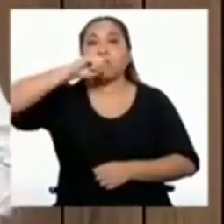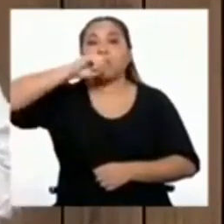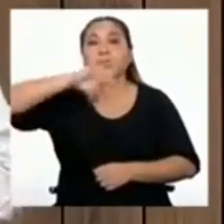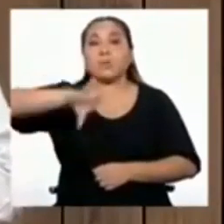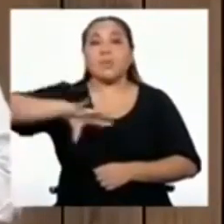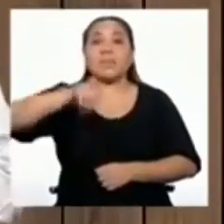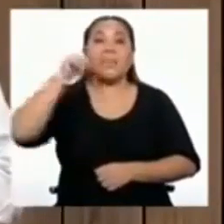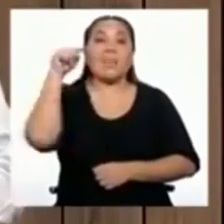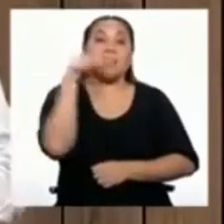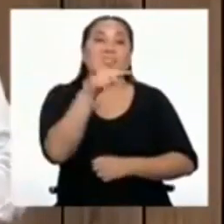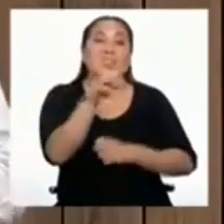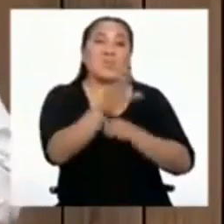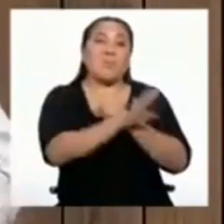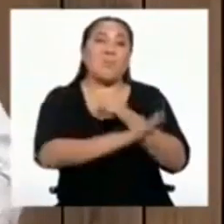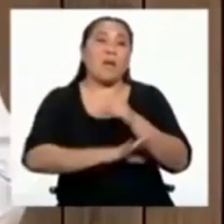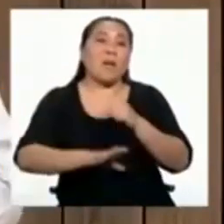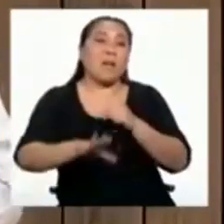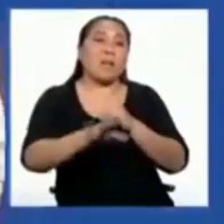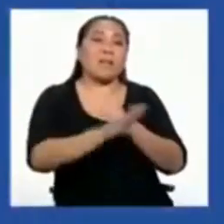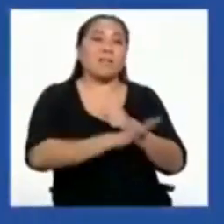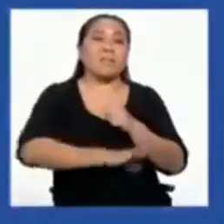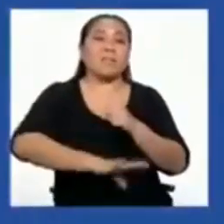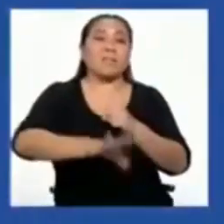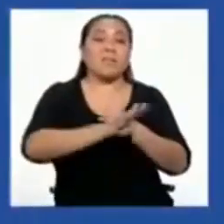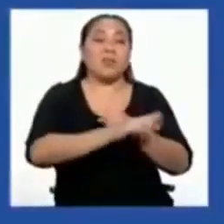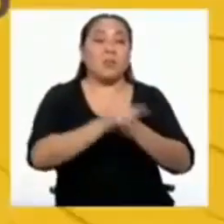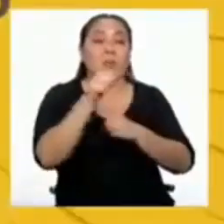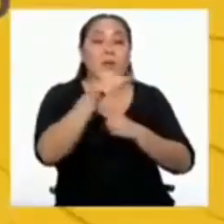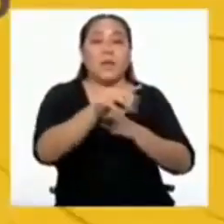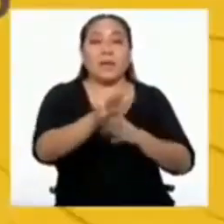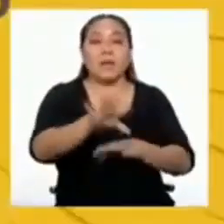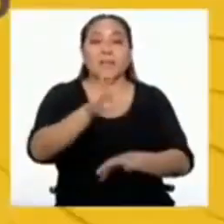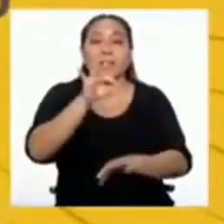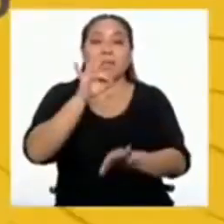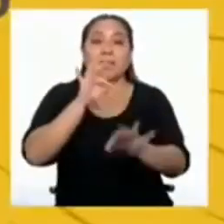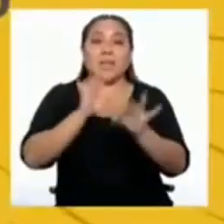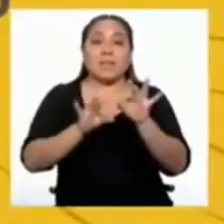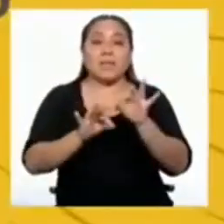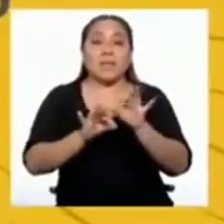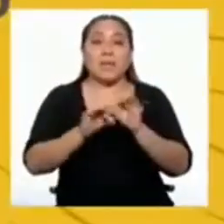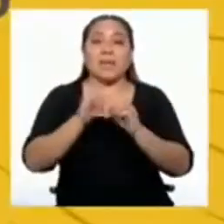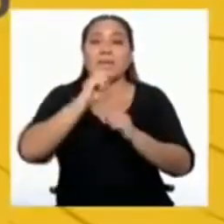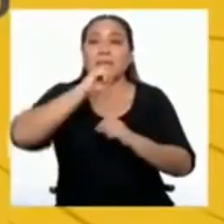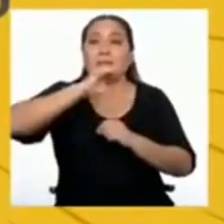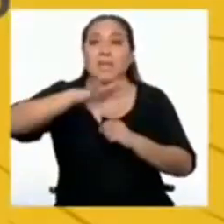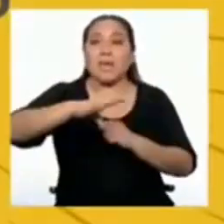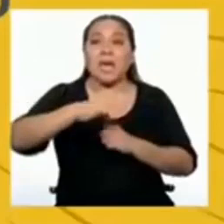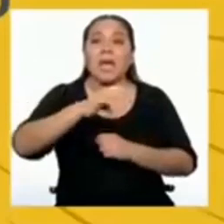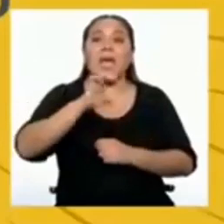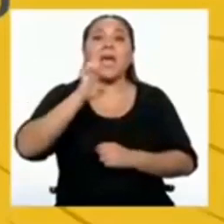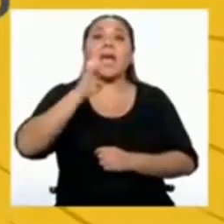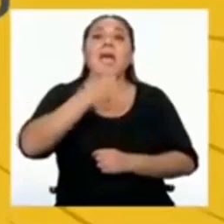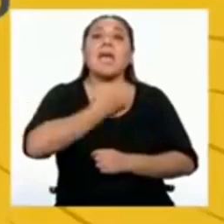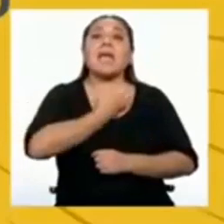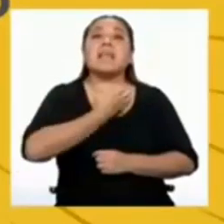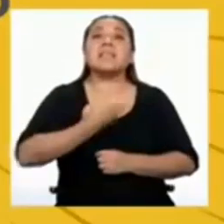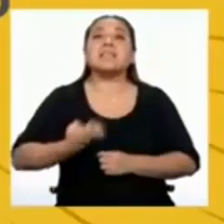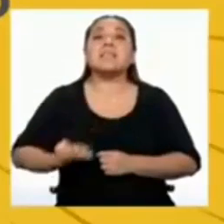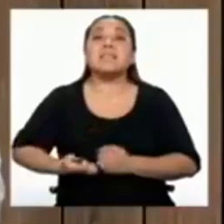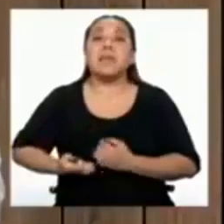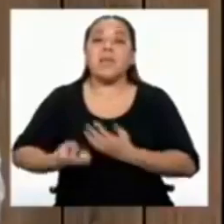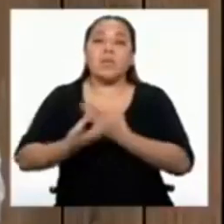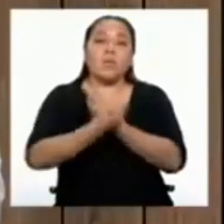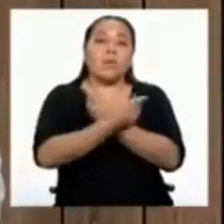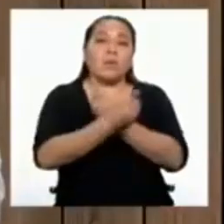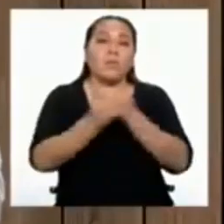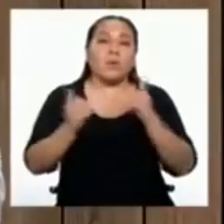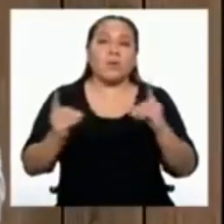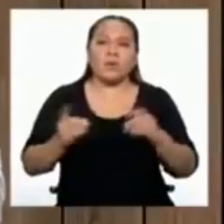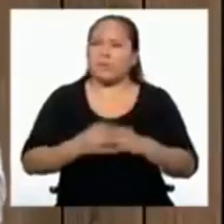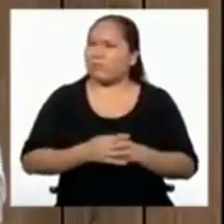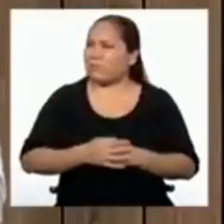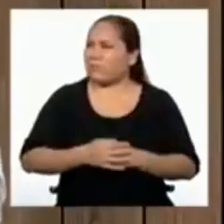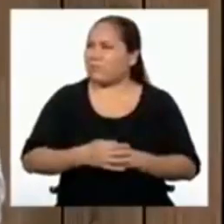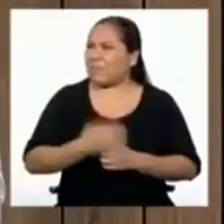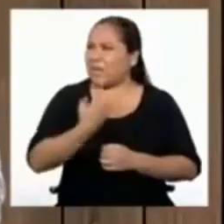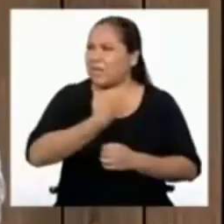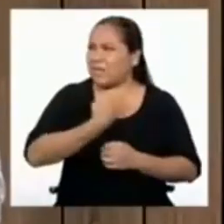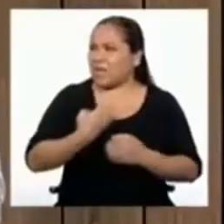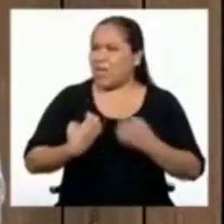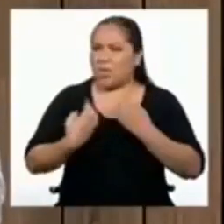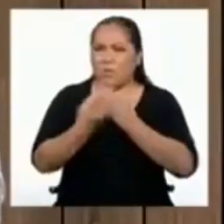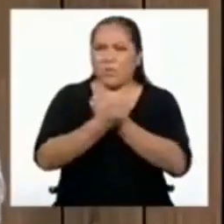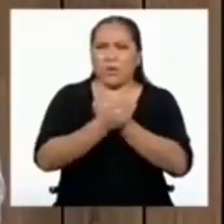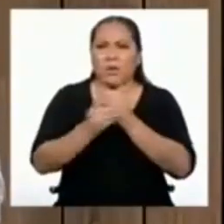es fundamental para ser considerado un Estado democrático. ¿Estado democrático? Sí, en